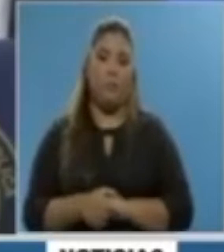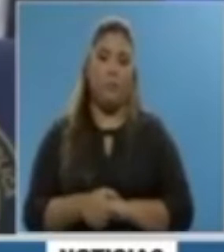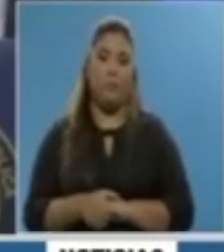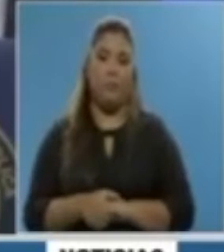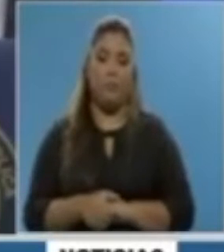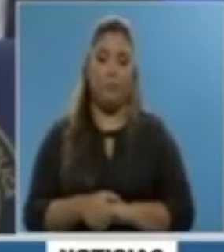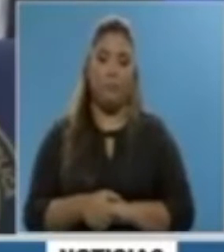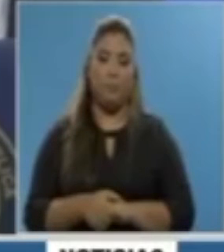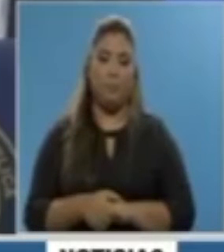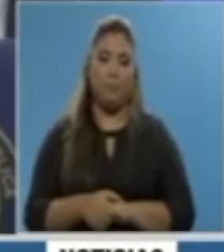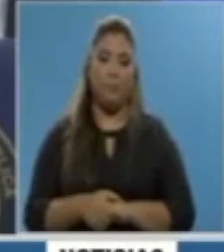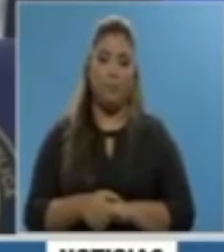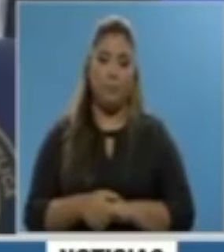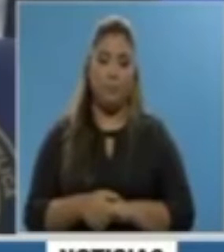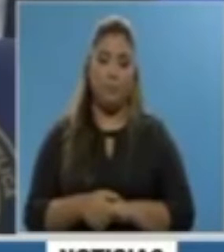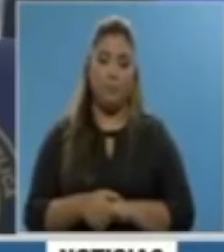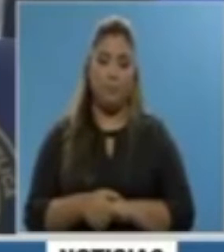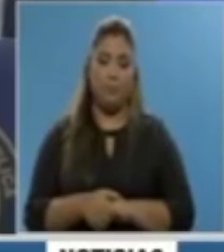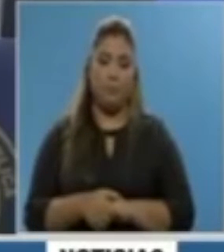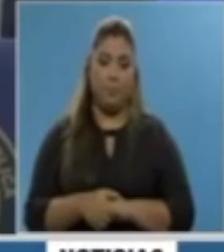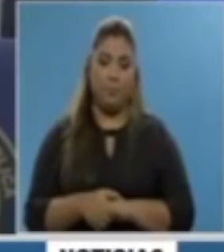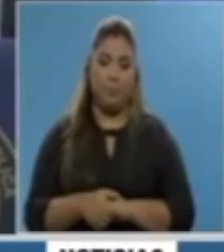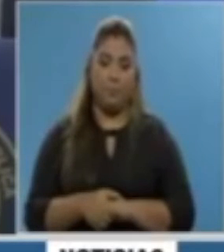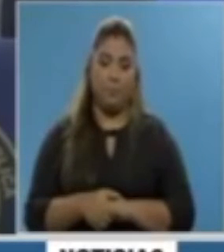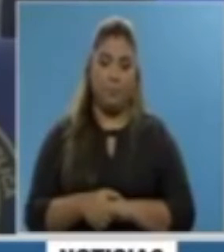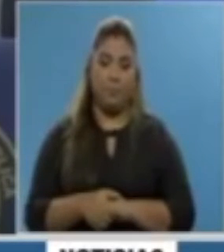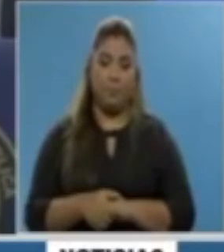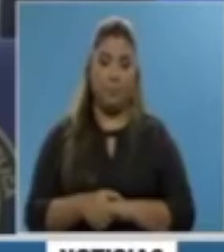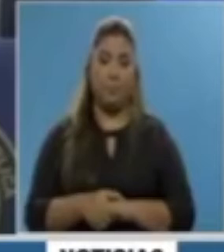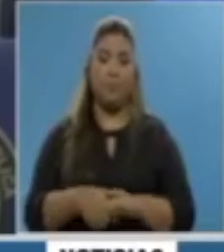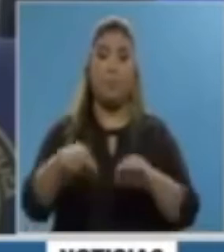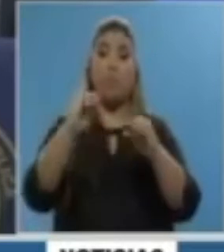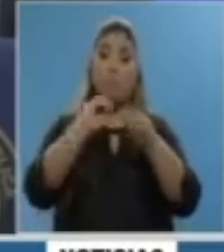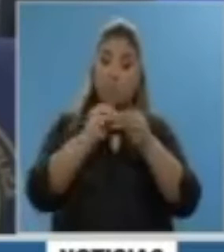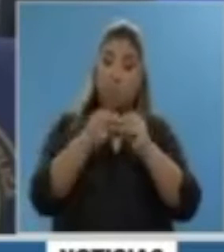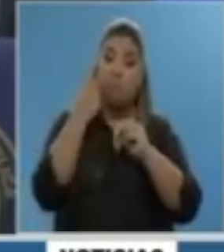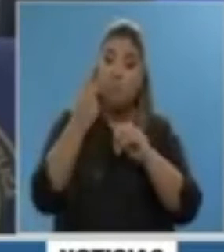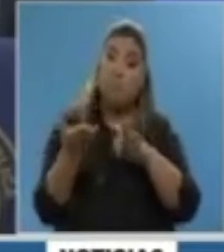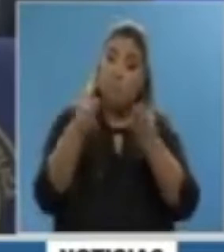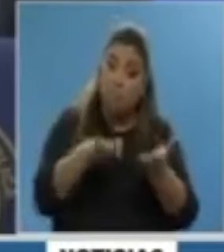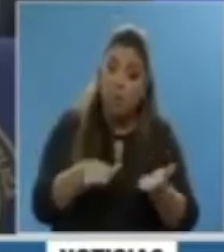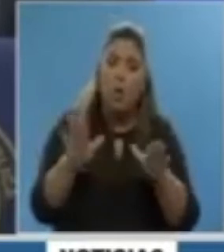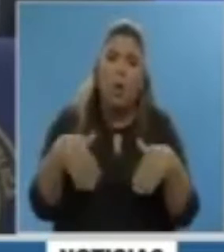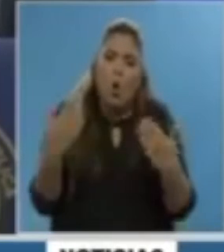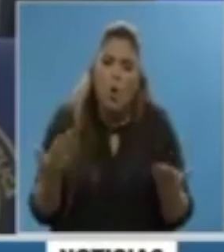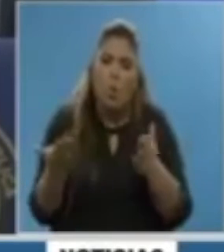Y esto es sobre todo relevante desde el punto de vista de las defunciones y cómo vienen